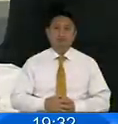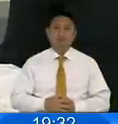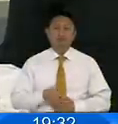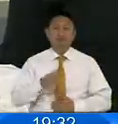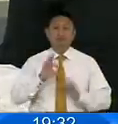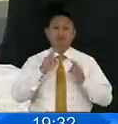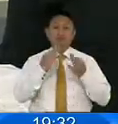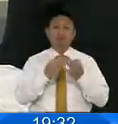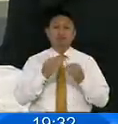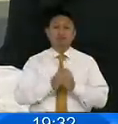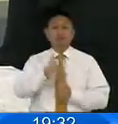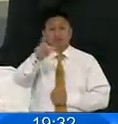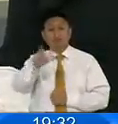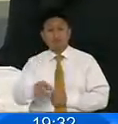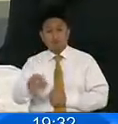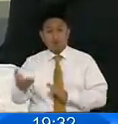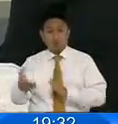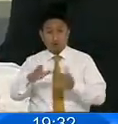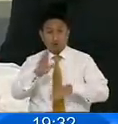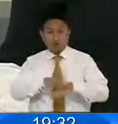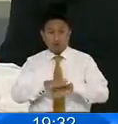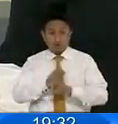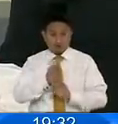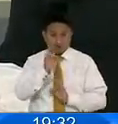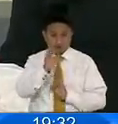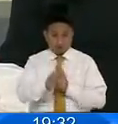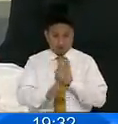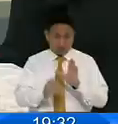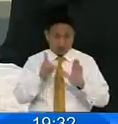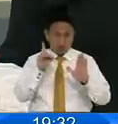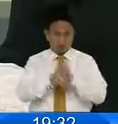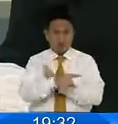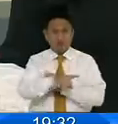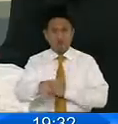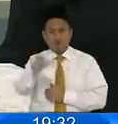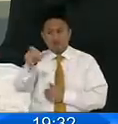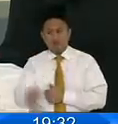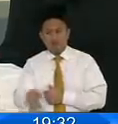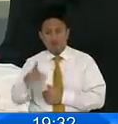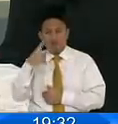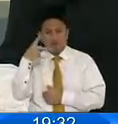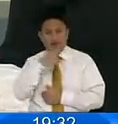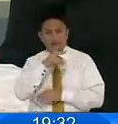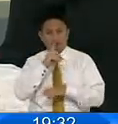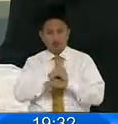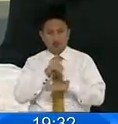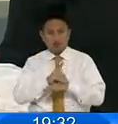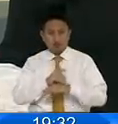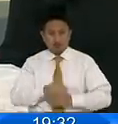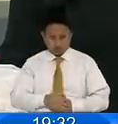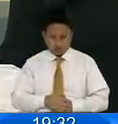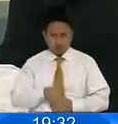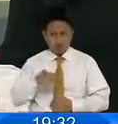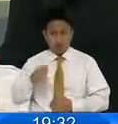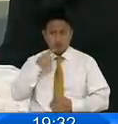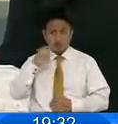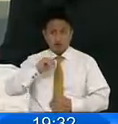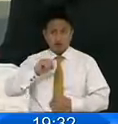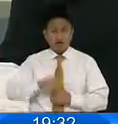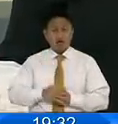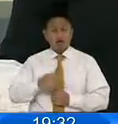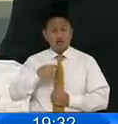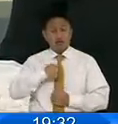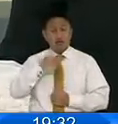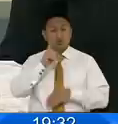Familiares de un paciente que murió por presunto COVID denunciaron a un falso profesional de la salud que se habría hecho pasar